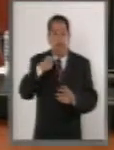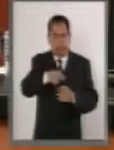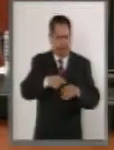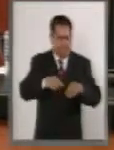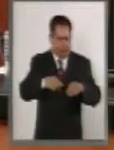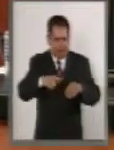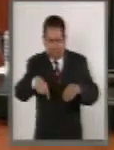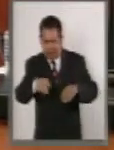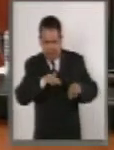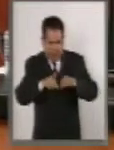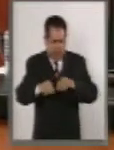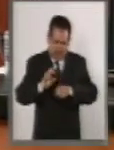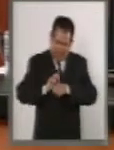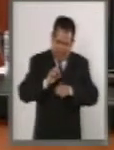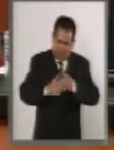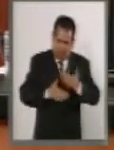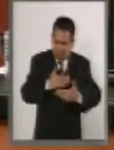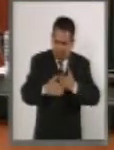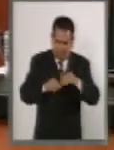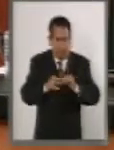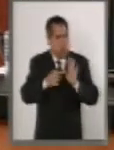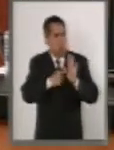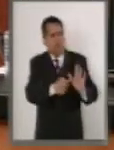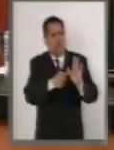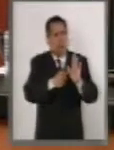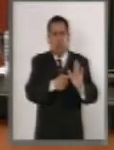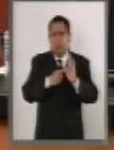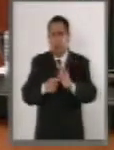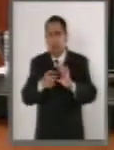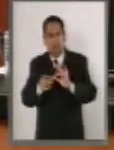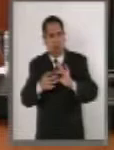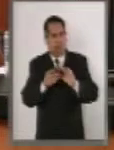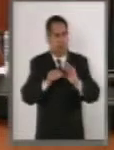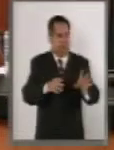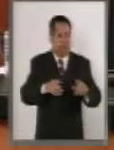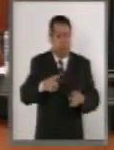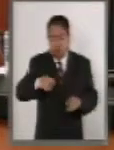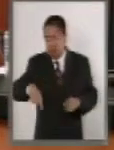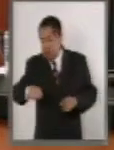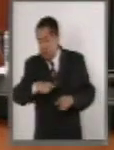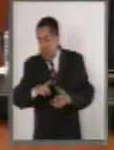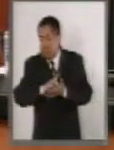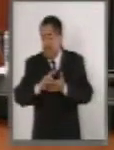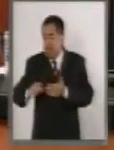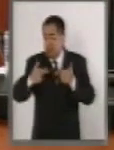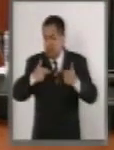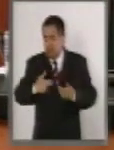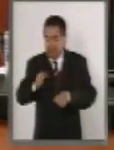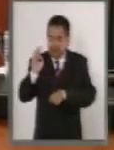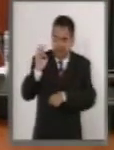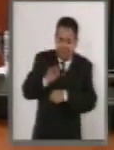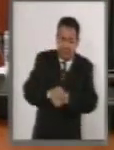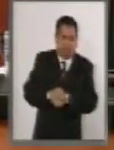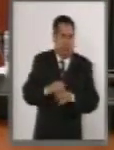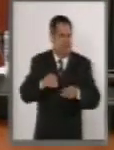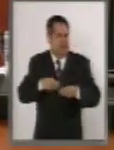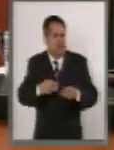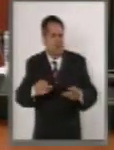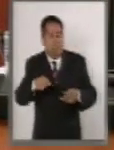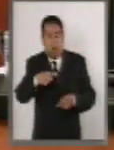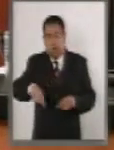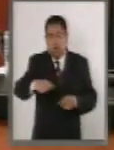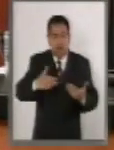trabajo sea un trabajo cotidiano, que implique la defensa y promoción de los derechos humanos de nuestros